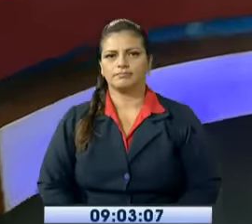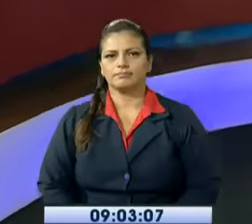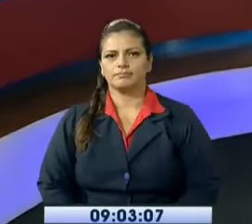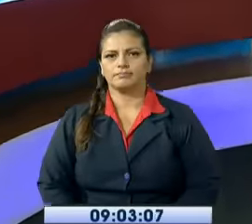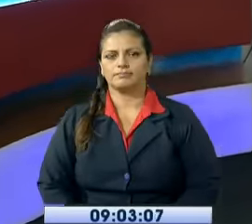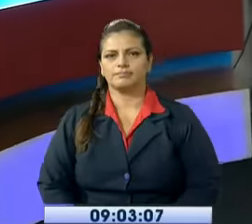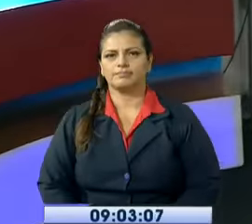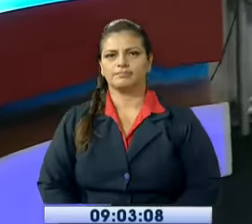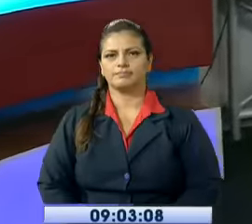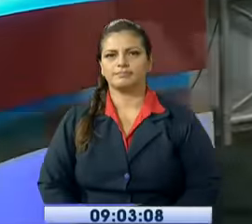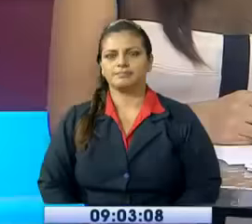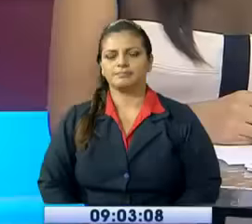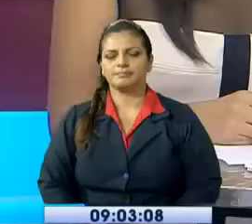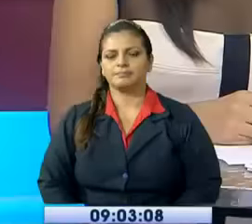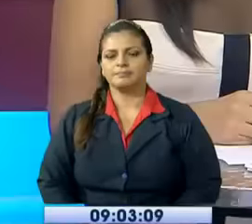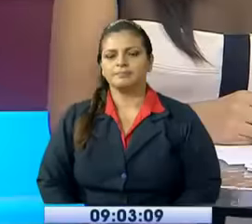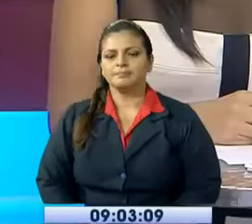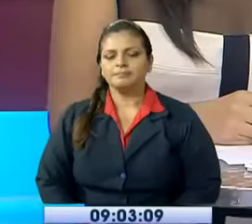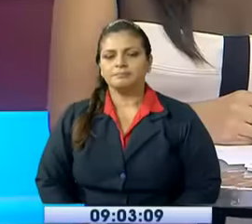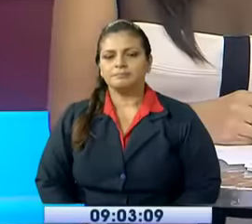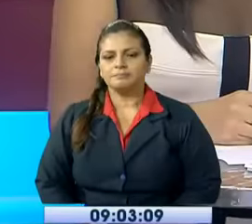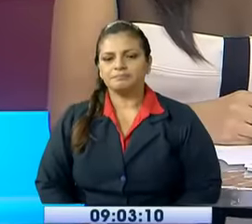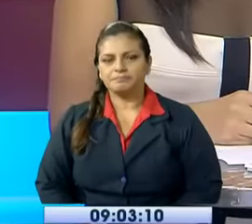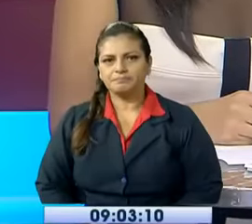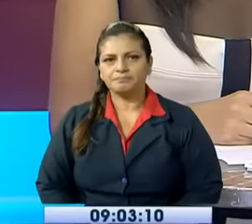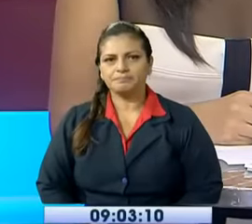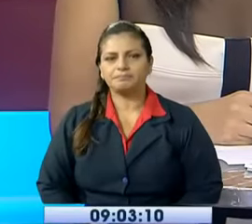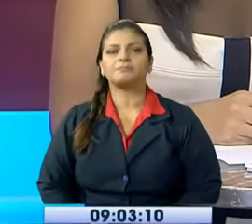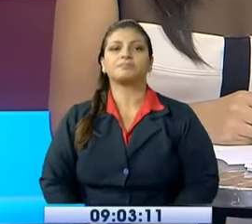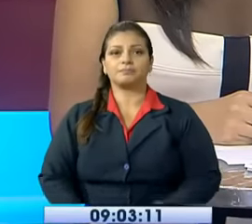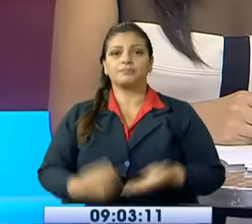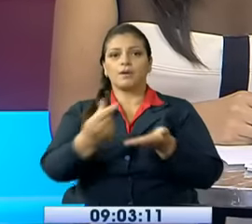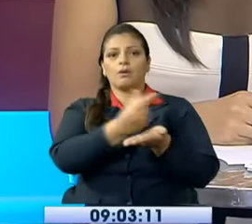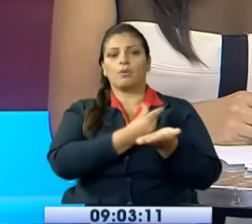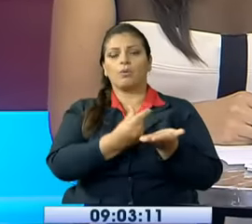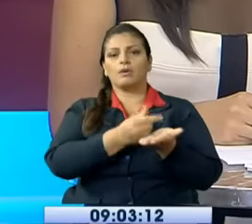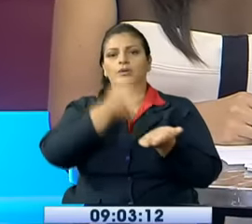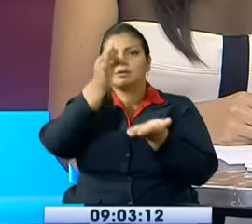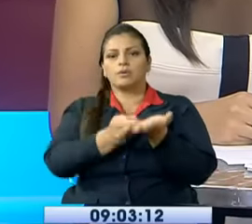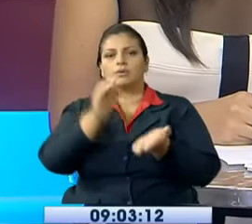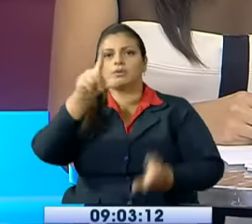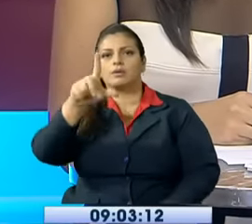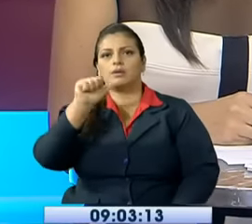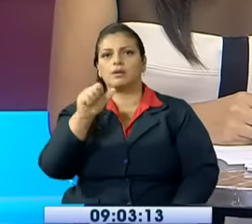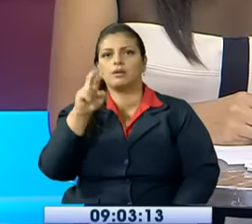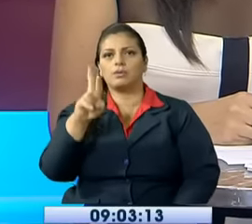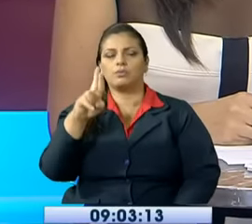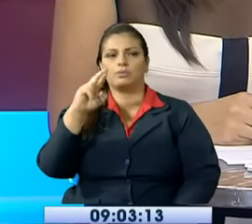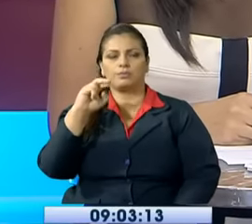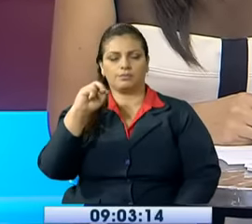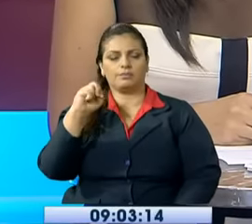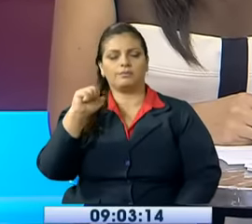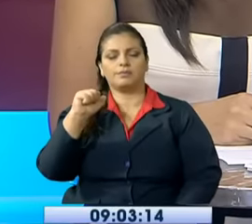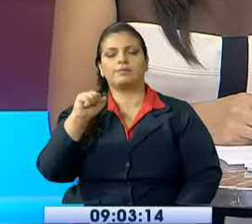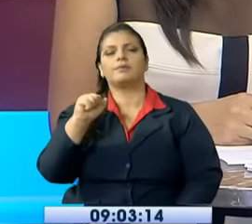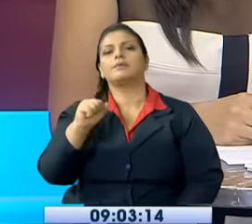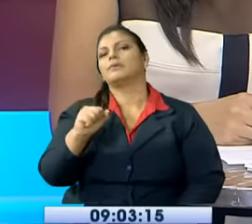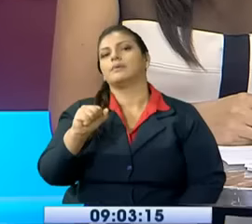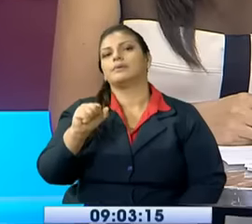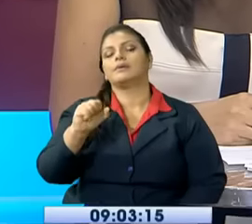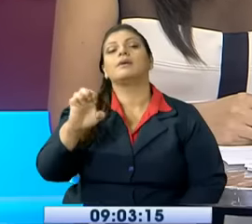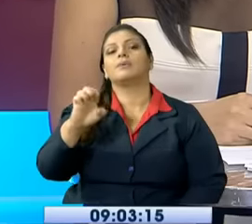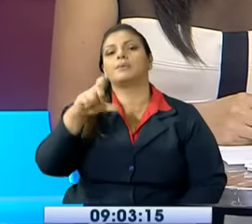Un incendio arrasó con la casa de una pareja de adultos mayores que ahora deben pernoctar en la vivienda de sus familiares en la parroquia